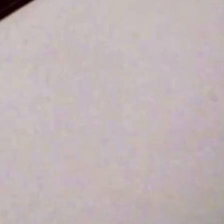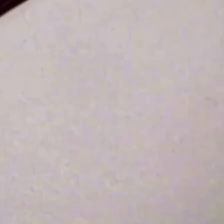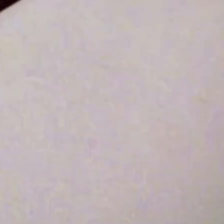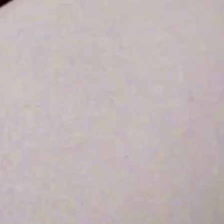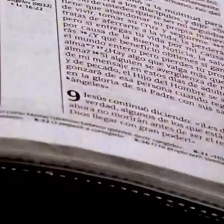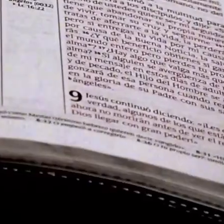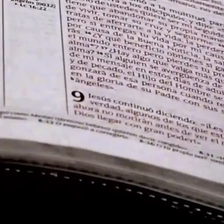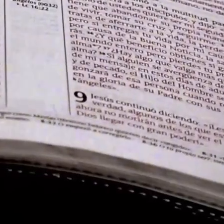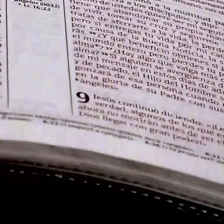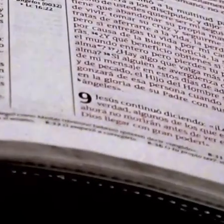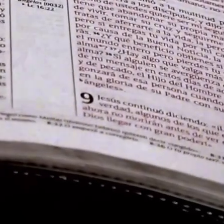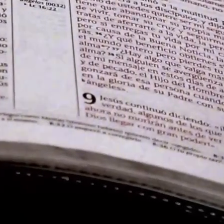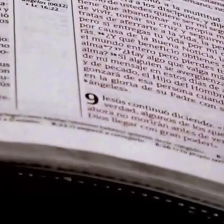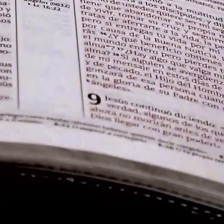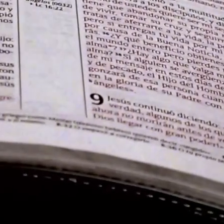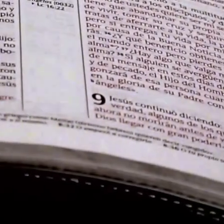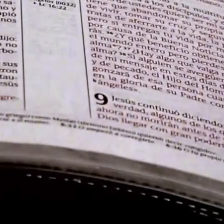te pienso.